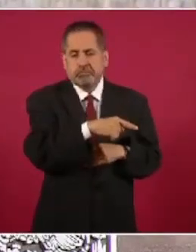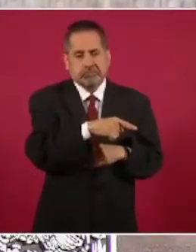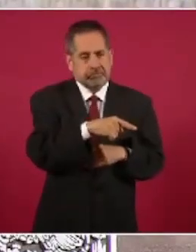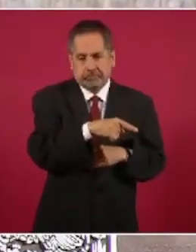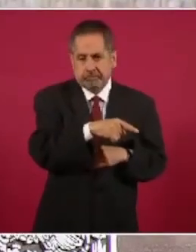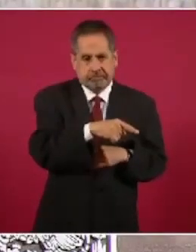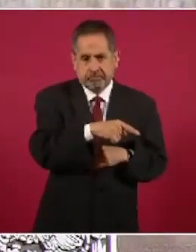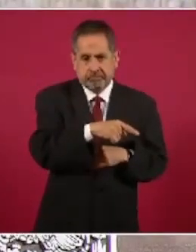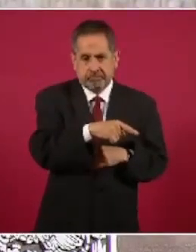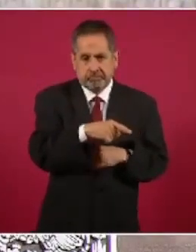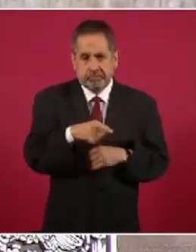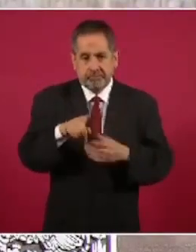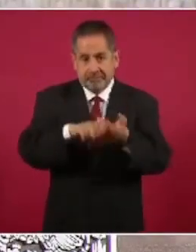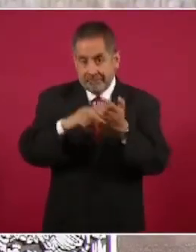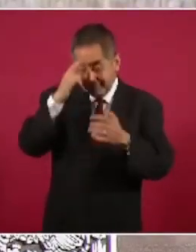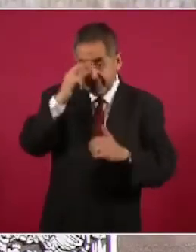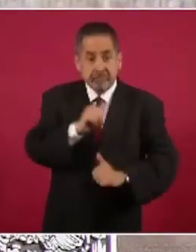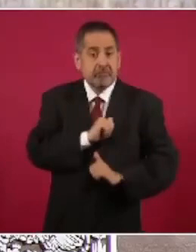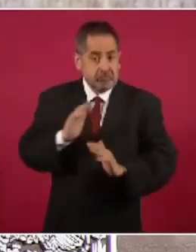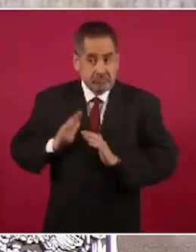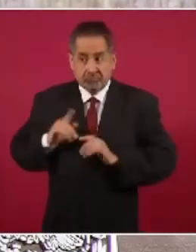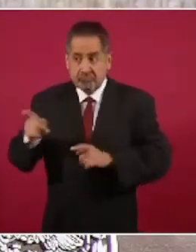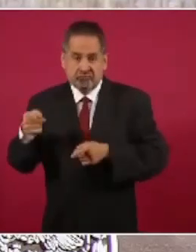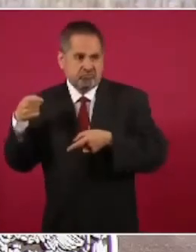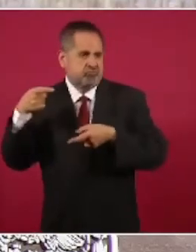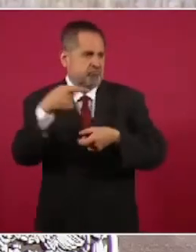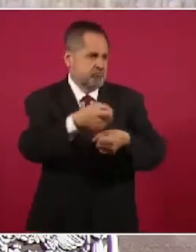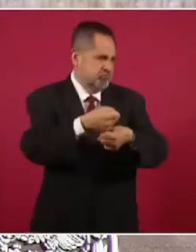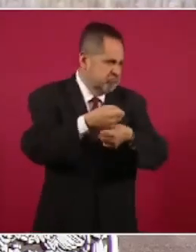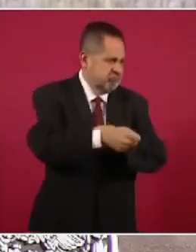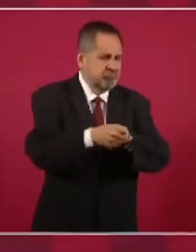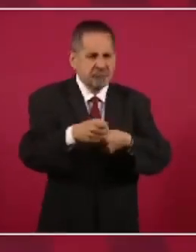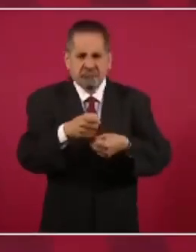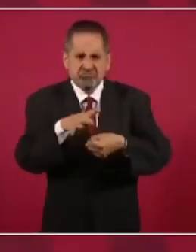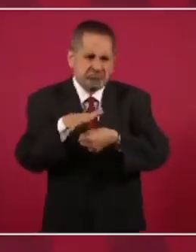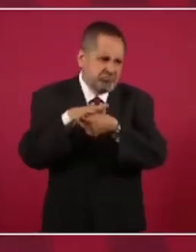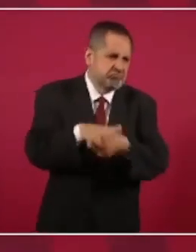cuando estaban utilizando el ejército para reprimir al pueblo